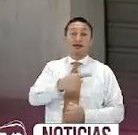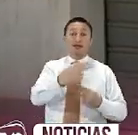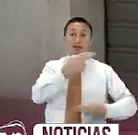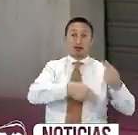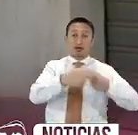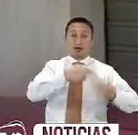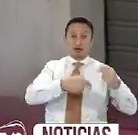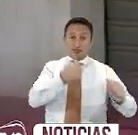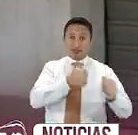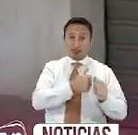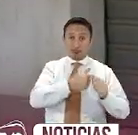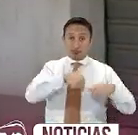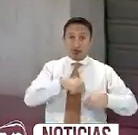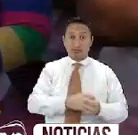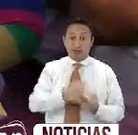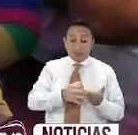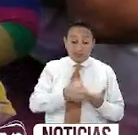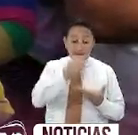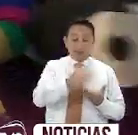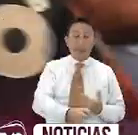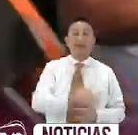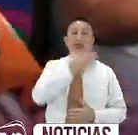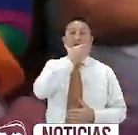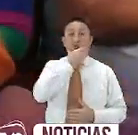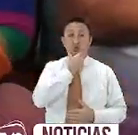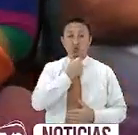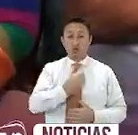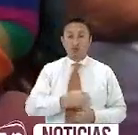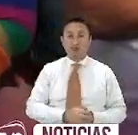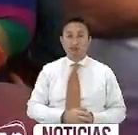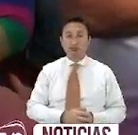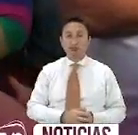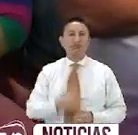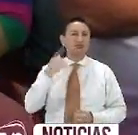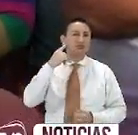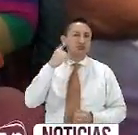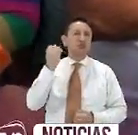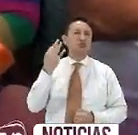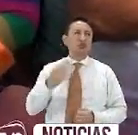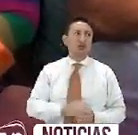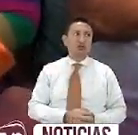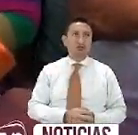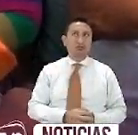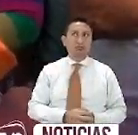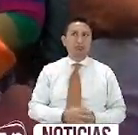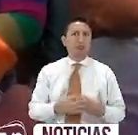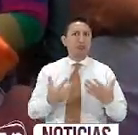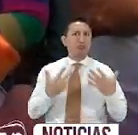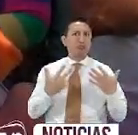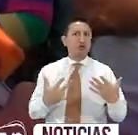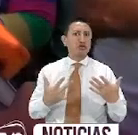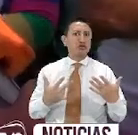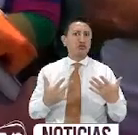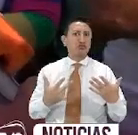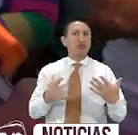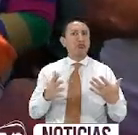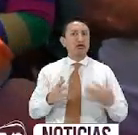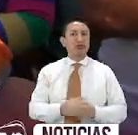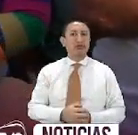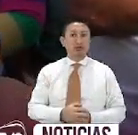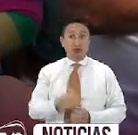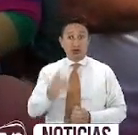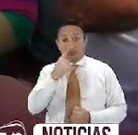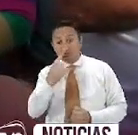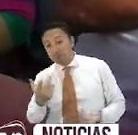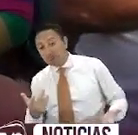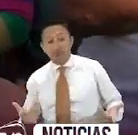comerciales de la parroquia Eloy Alfaro. ¿Cuántos disparos más o menos escucharon? Como 8. 8 disparos. Sí. ¿Y de ahí salieron ustedes a